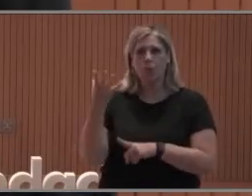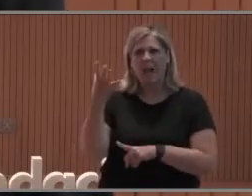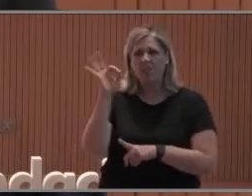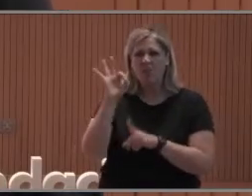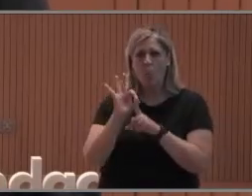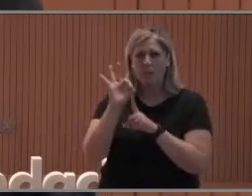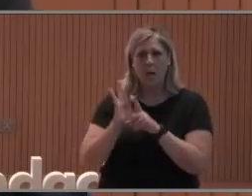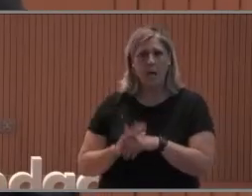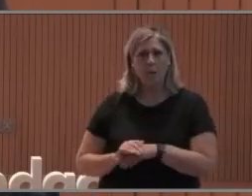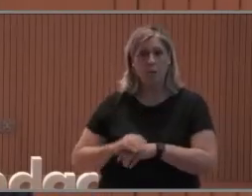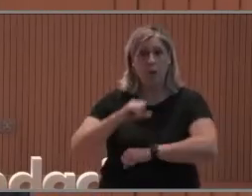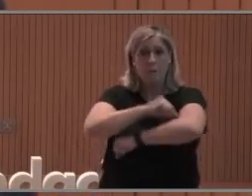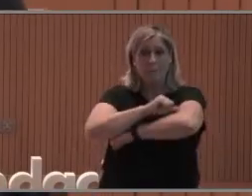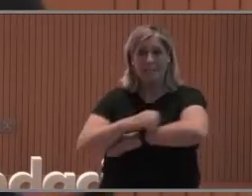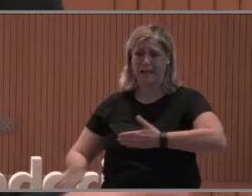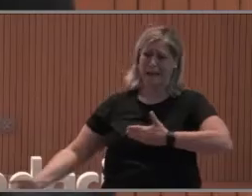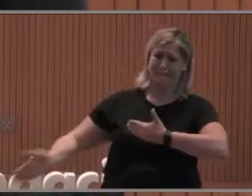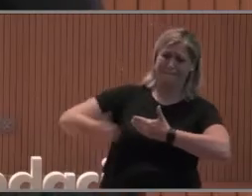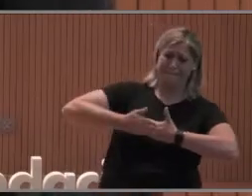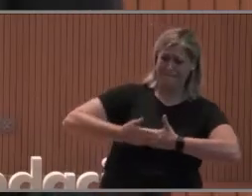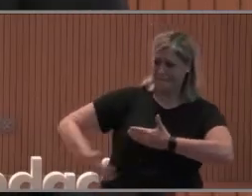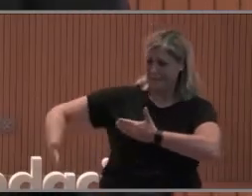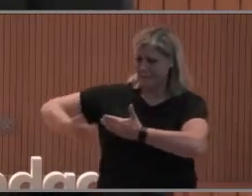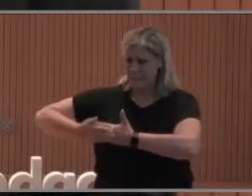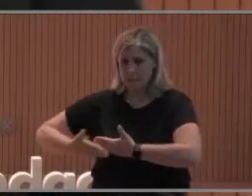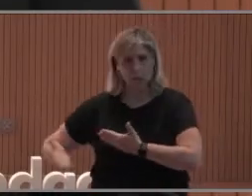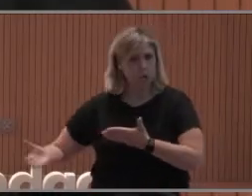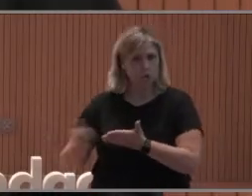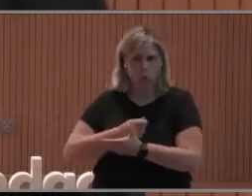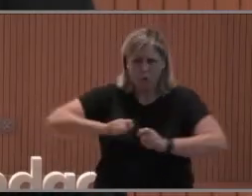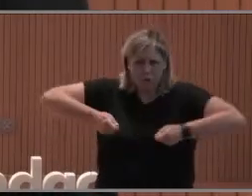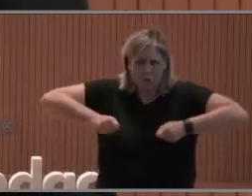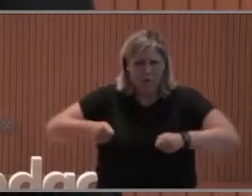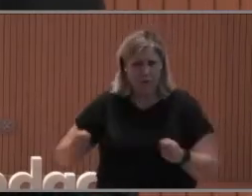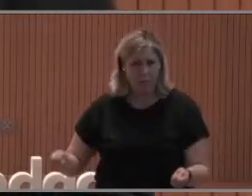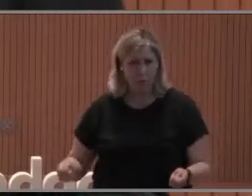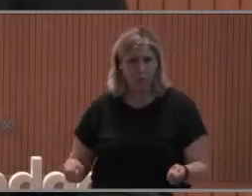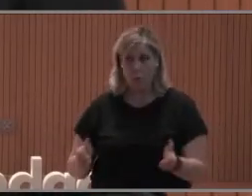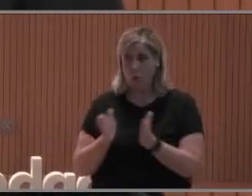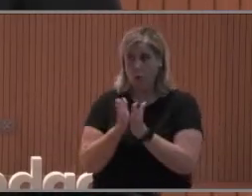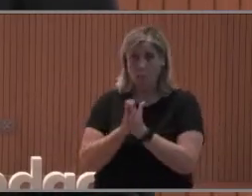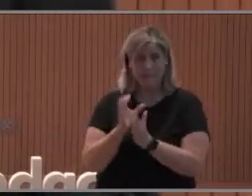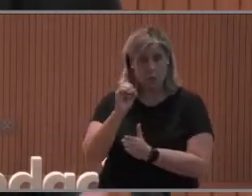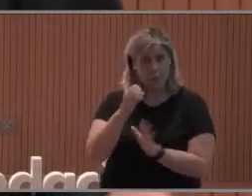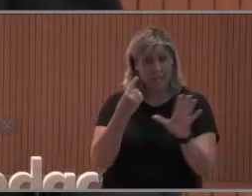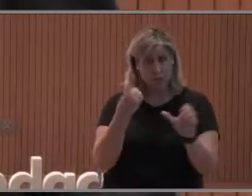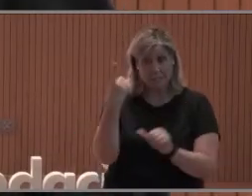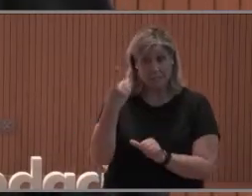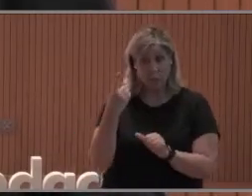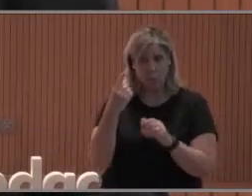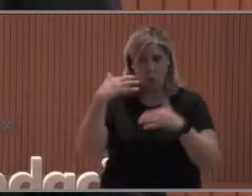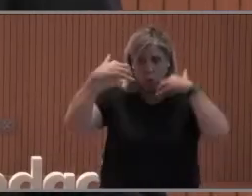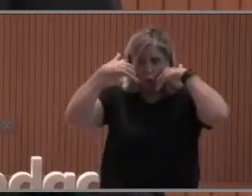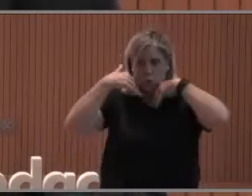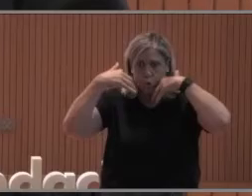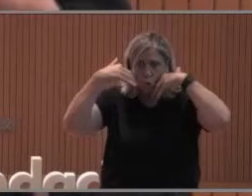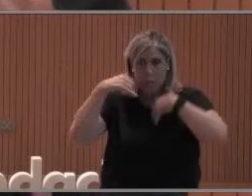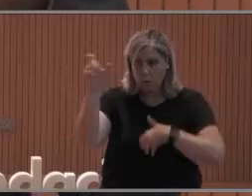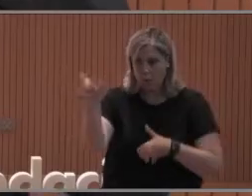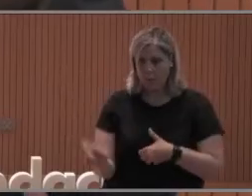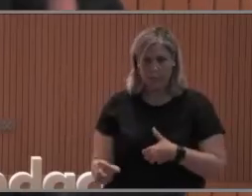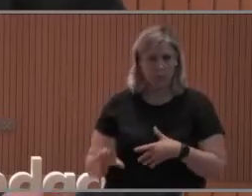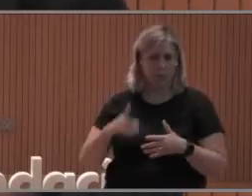canto. Entonces venían sudando los compañeros del 61, el paciente venía inconsciente, pues, con mucha